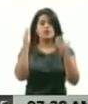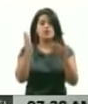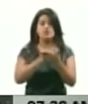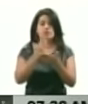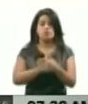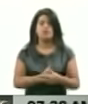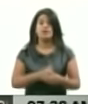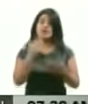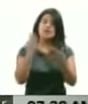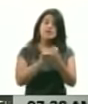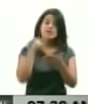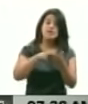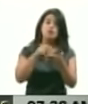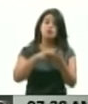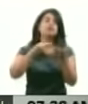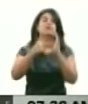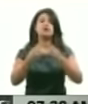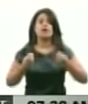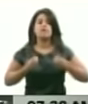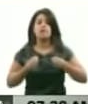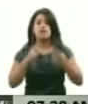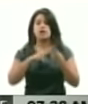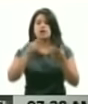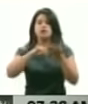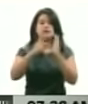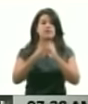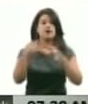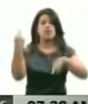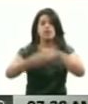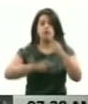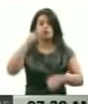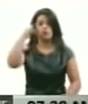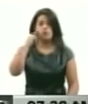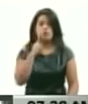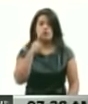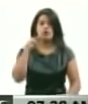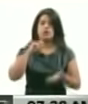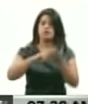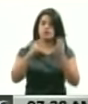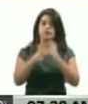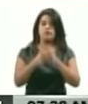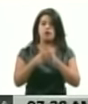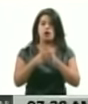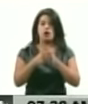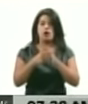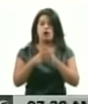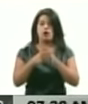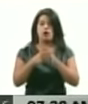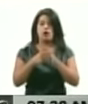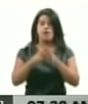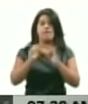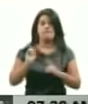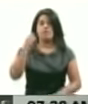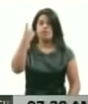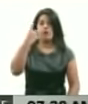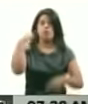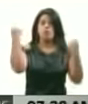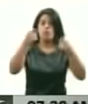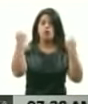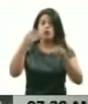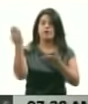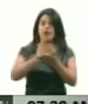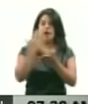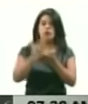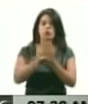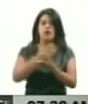el libro es celebrar la vida, es celebrar la revolución bolivariana, es celebrar ese primer promotor de lectura que ha